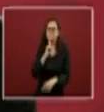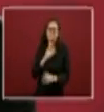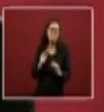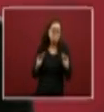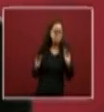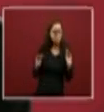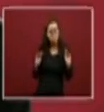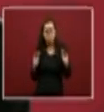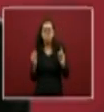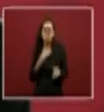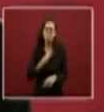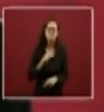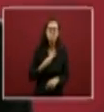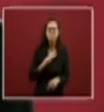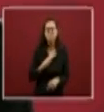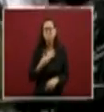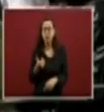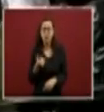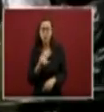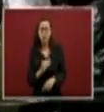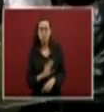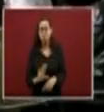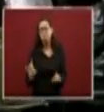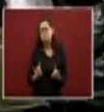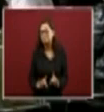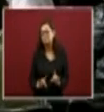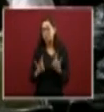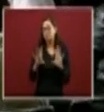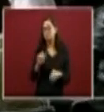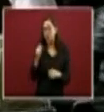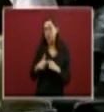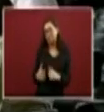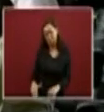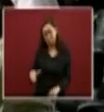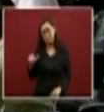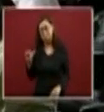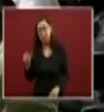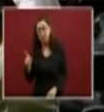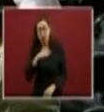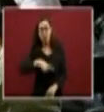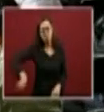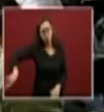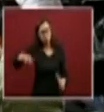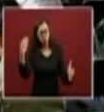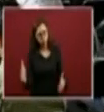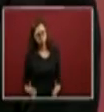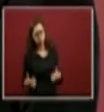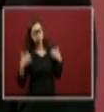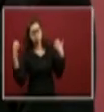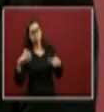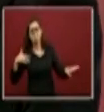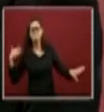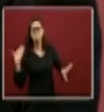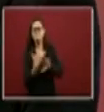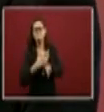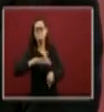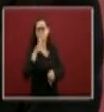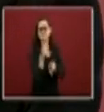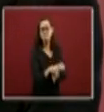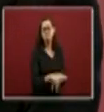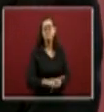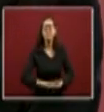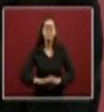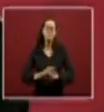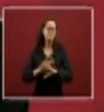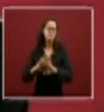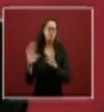noche pues representa un revés importante estas expectativas y creo que debería de prender si hay focos amarillos y